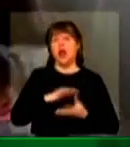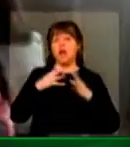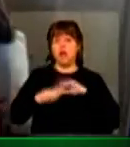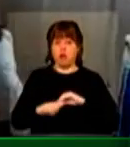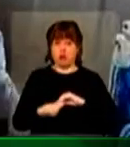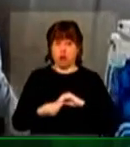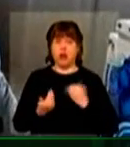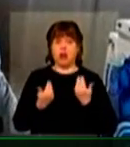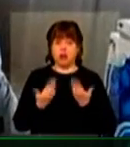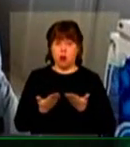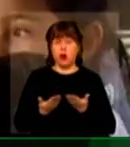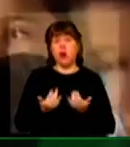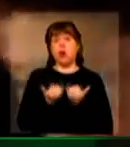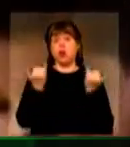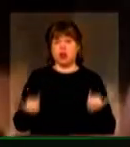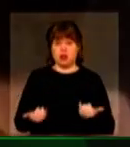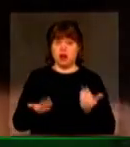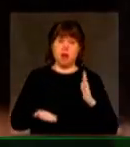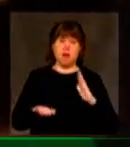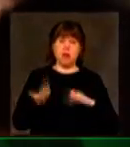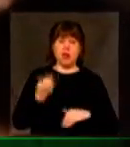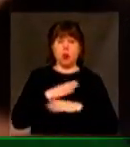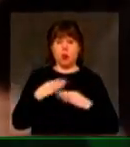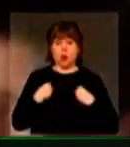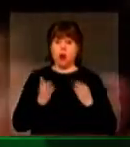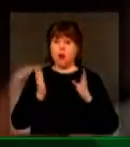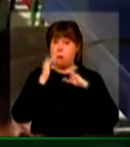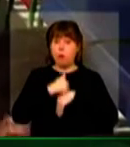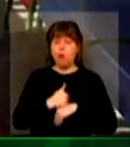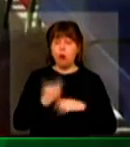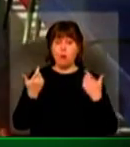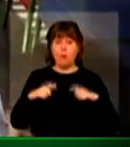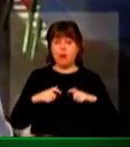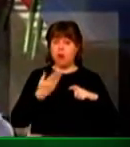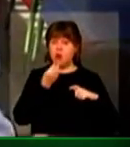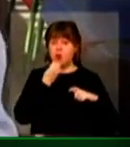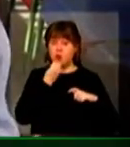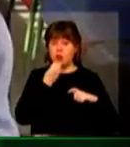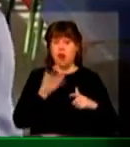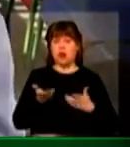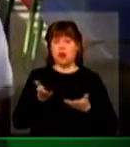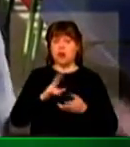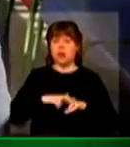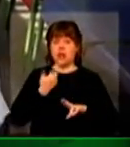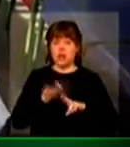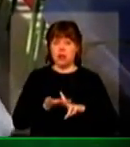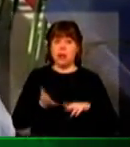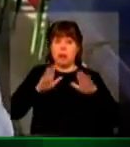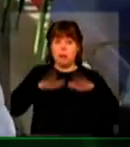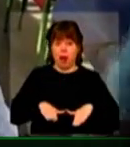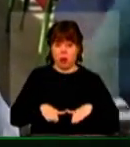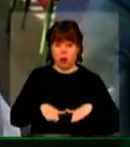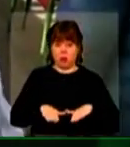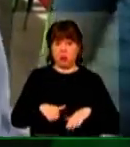el CODICEN en un día donde la mayoría de los escolares no puede acceder al plato de comida en una situación que se repite en cada paro, según